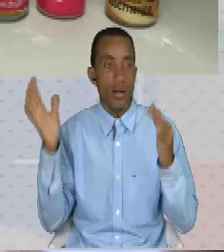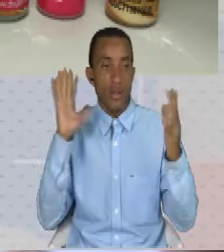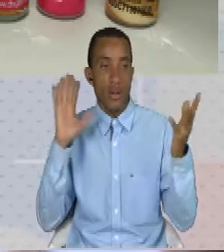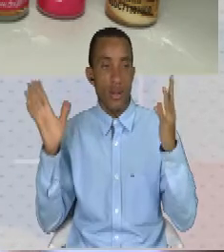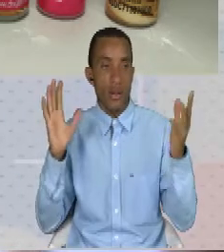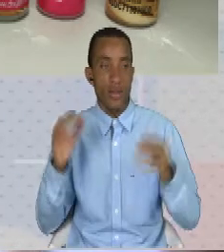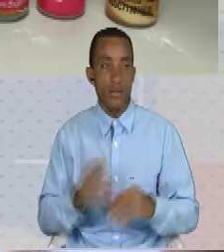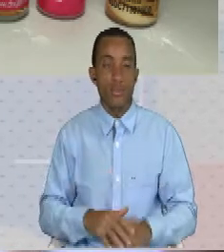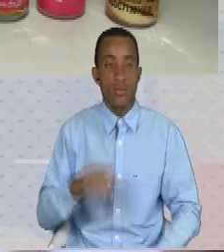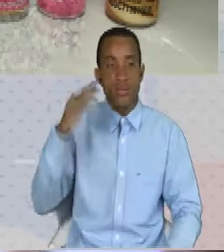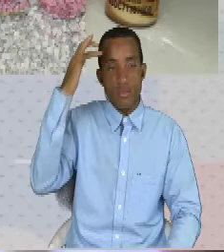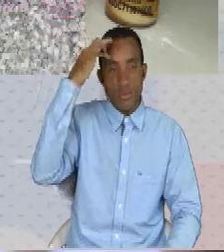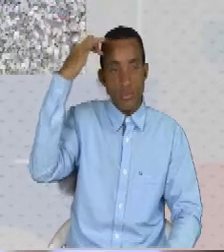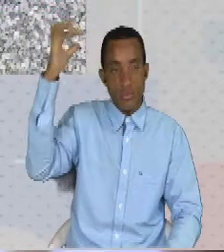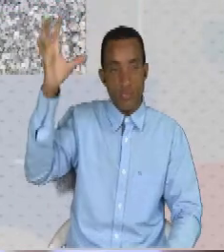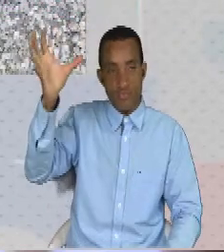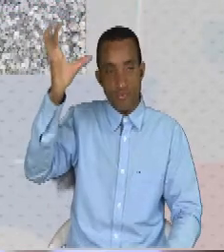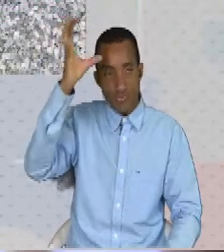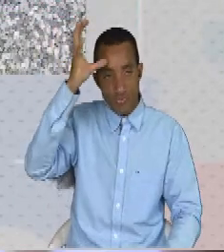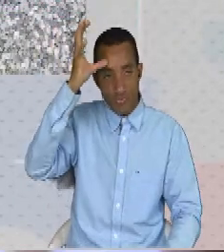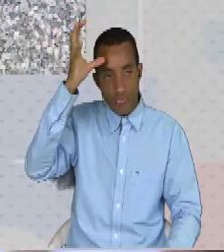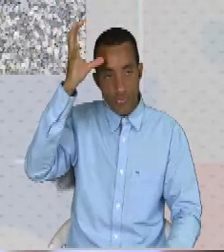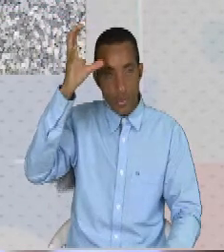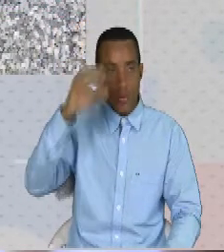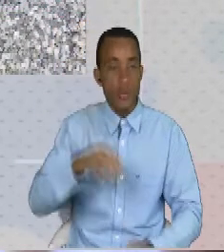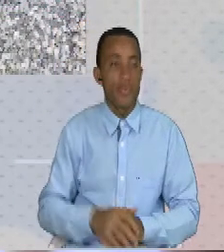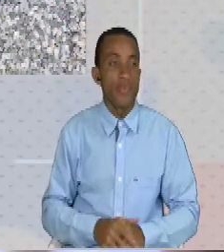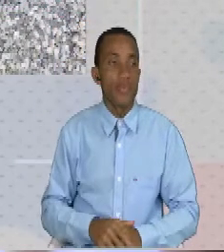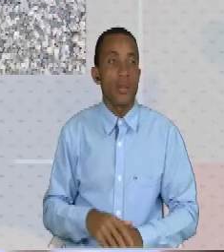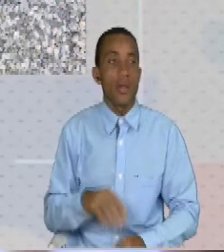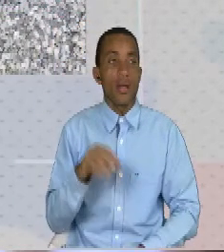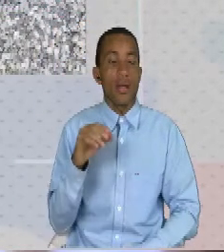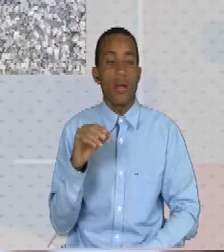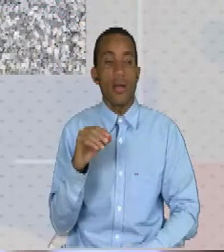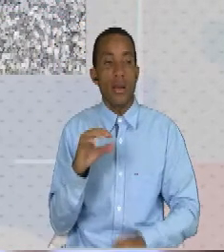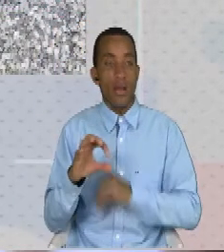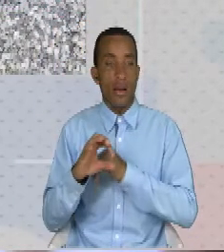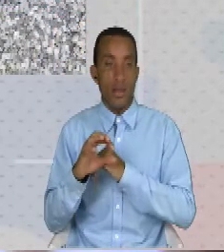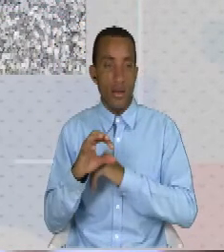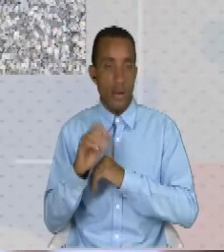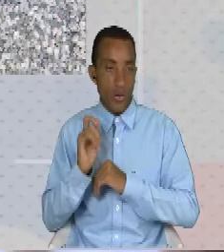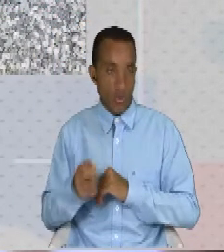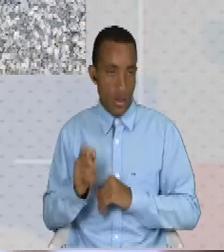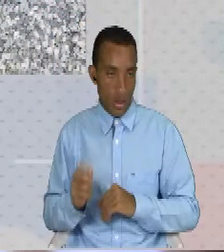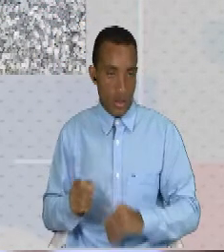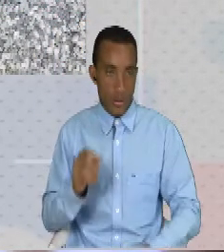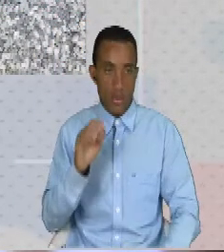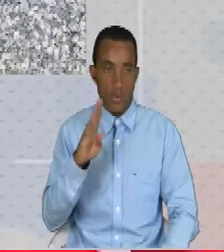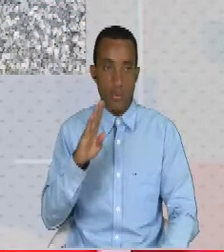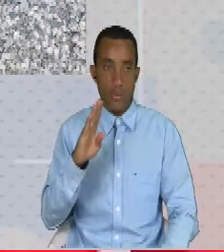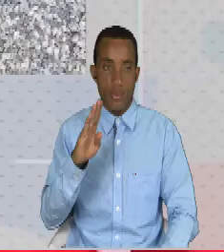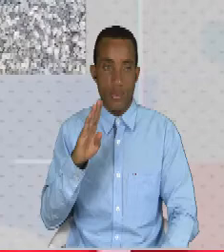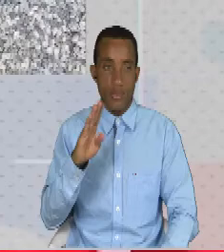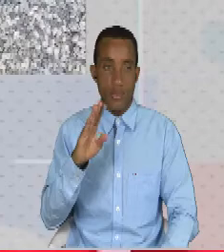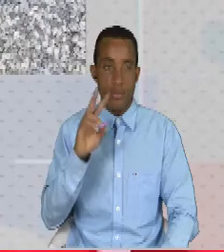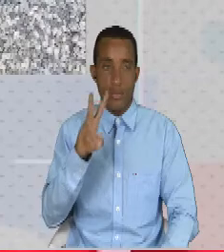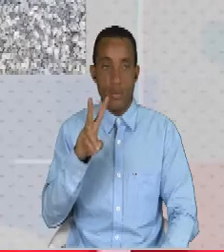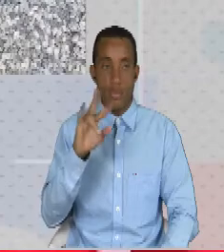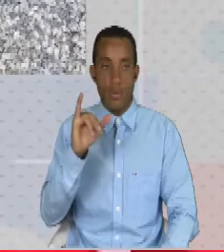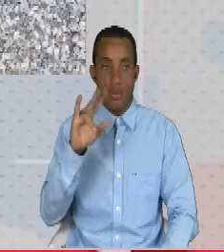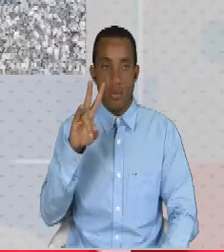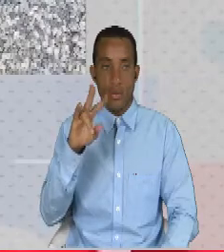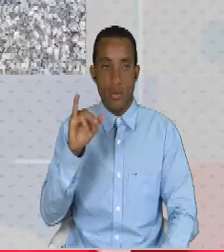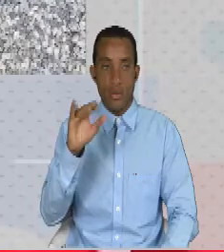expertos y me encuentro con nuestra abogada viviana betancourt la pregunta es la siguiente voy a vender mi carro el